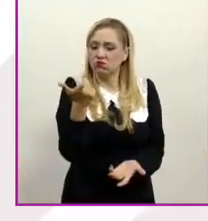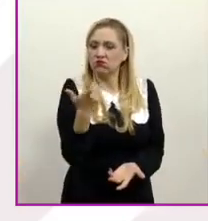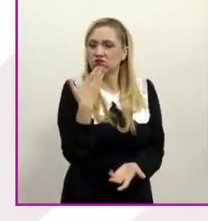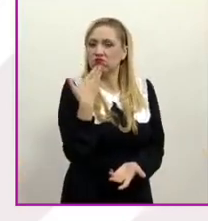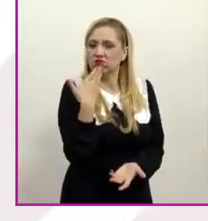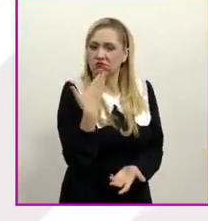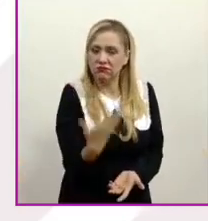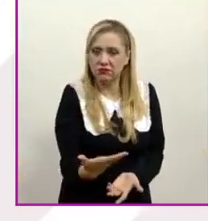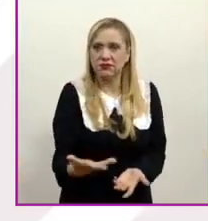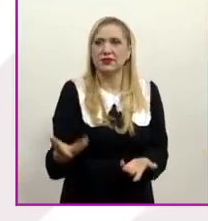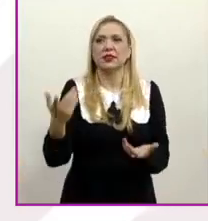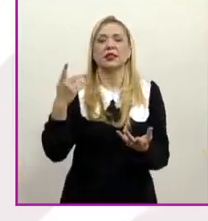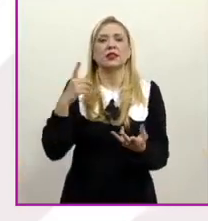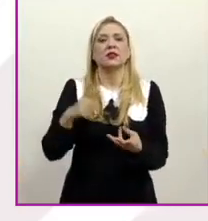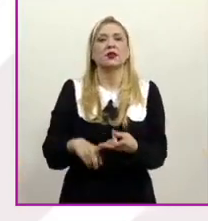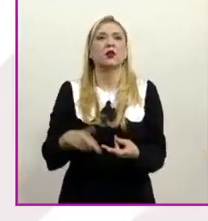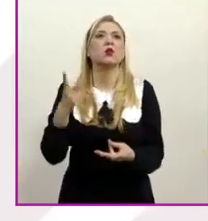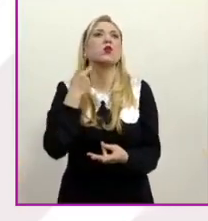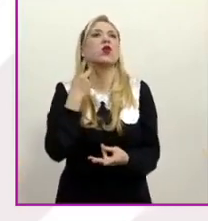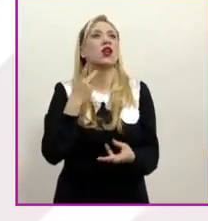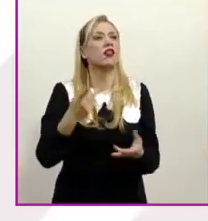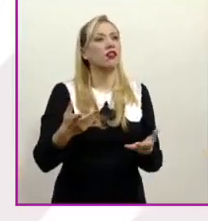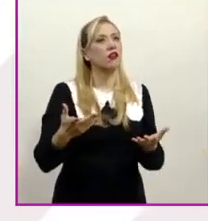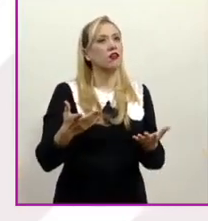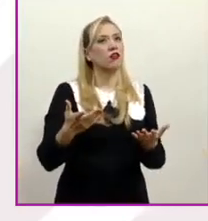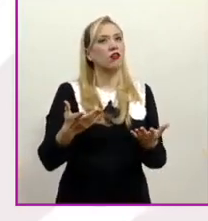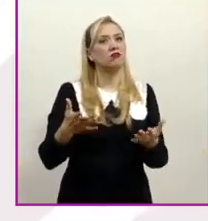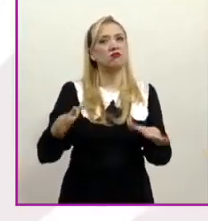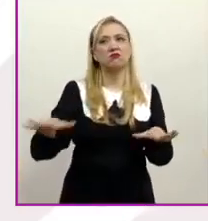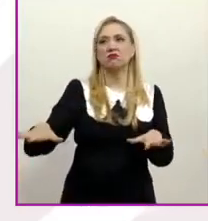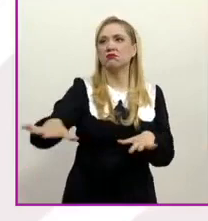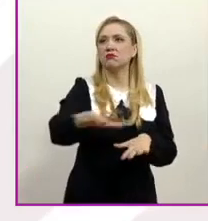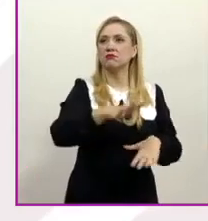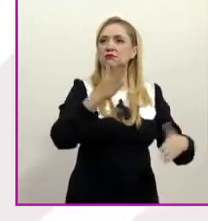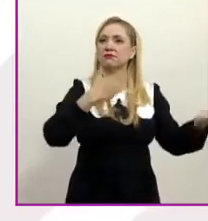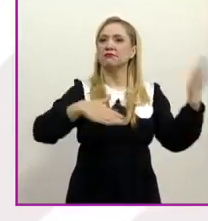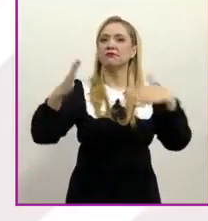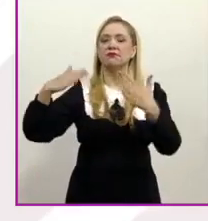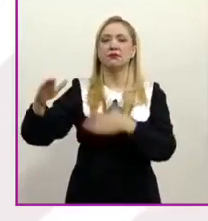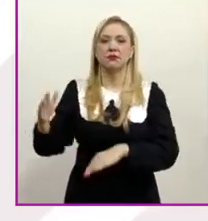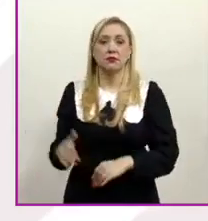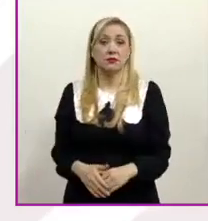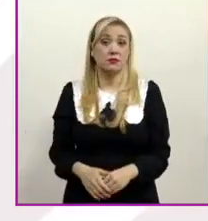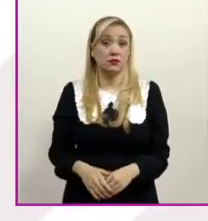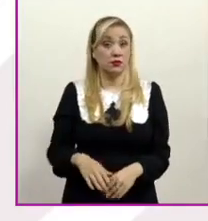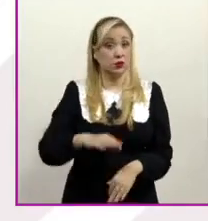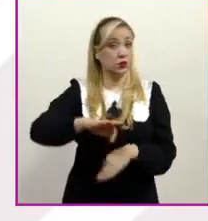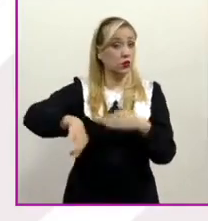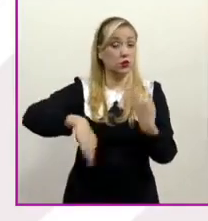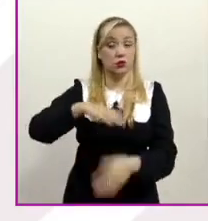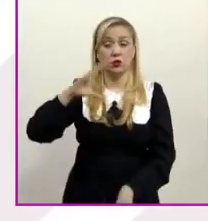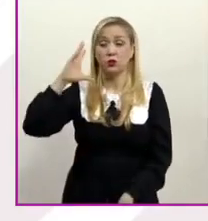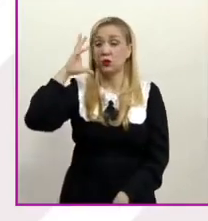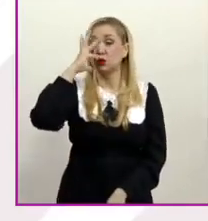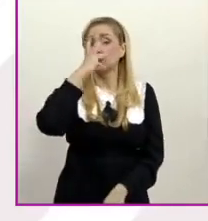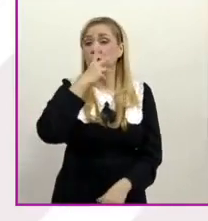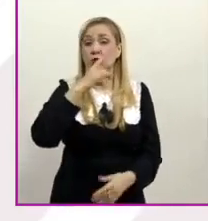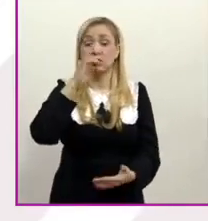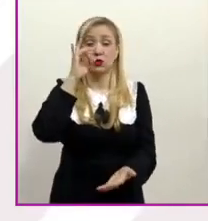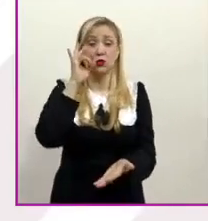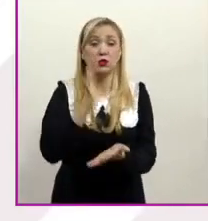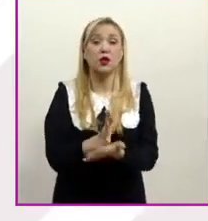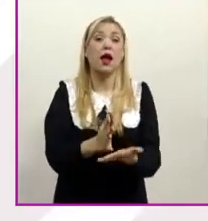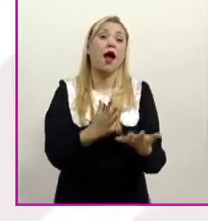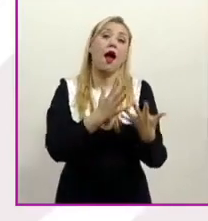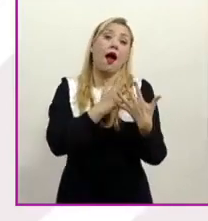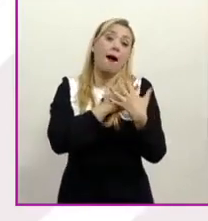de poder político, poder social, etcétera. Todas las bellezas, ¿no? Del modelo digno de